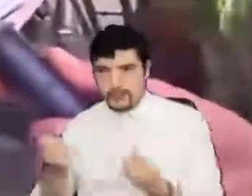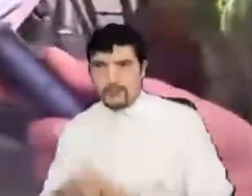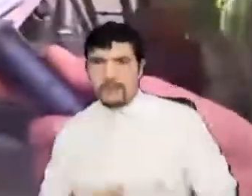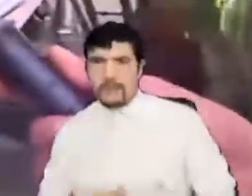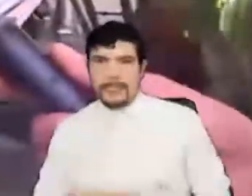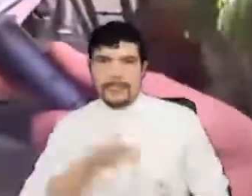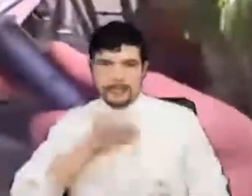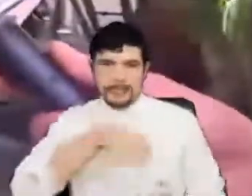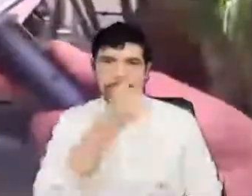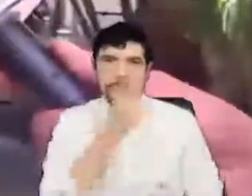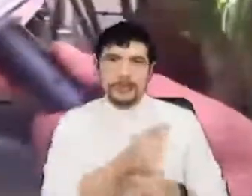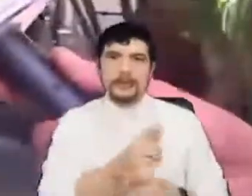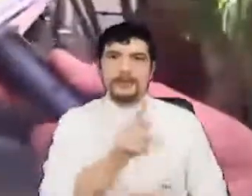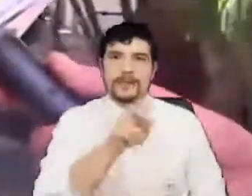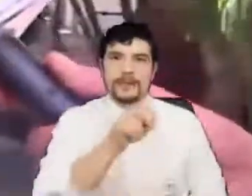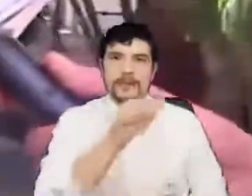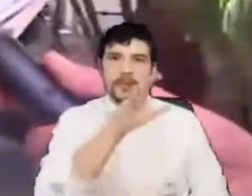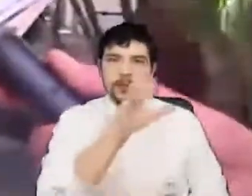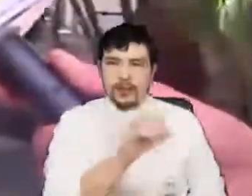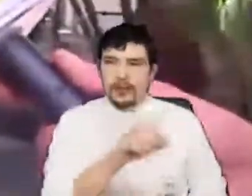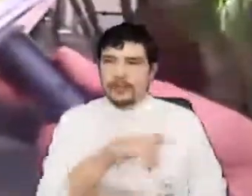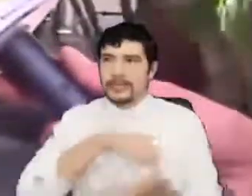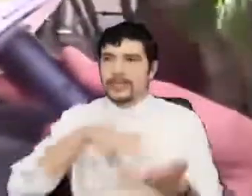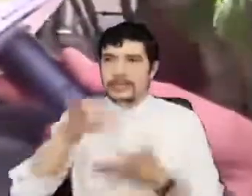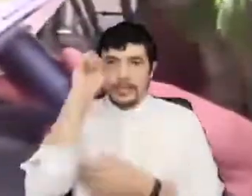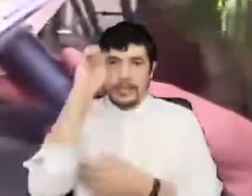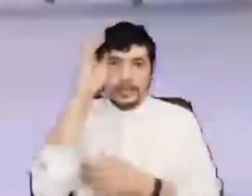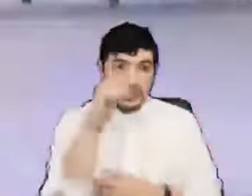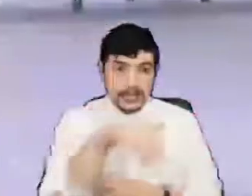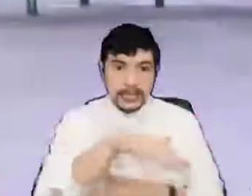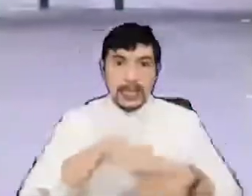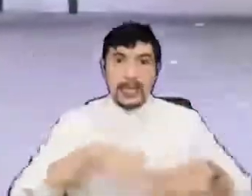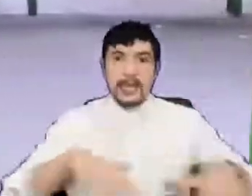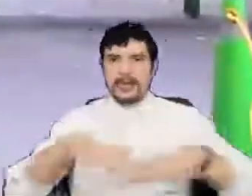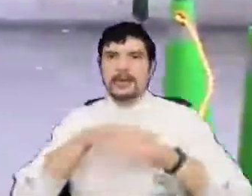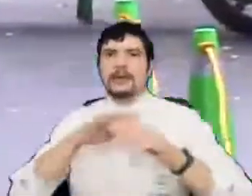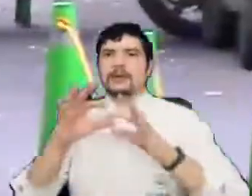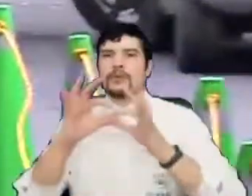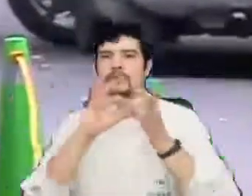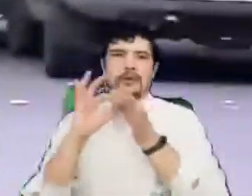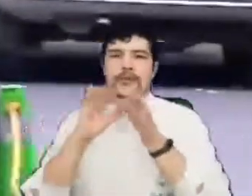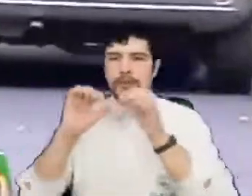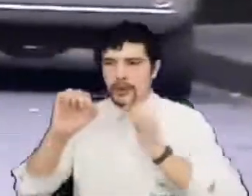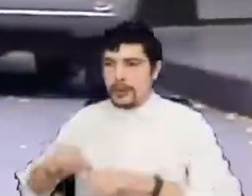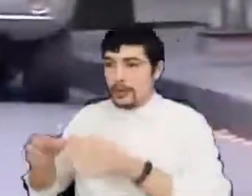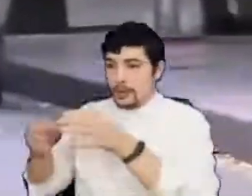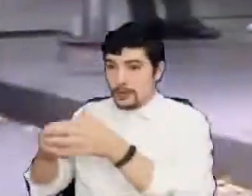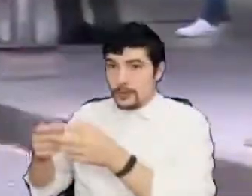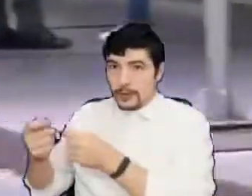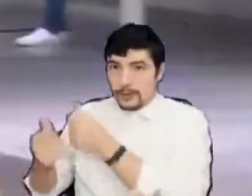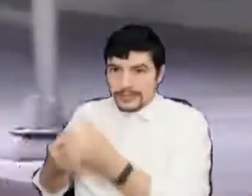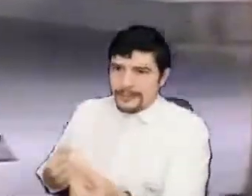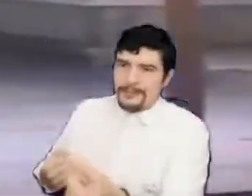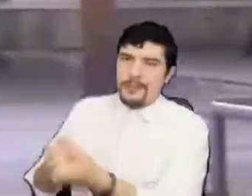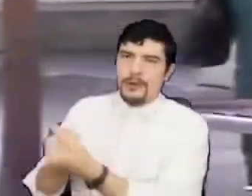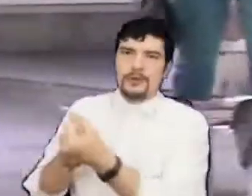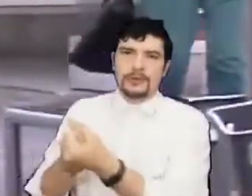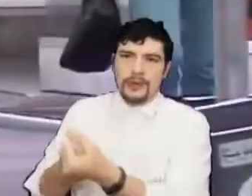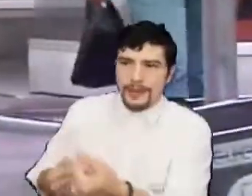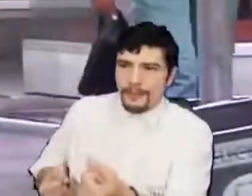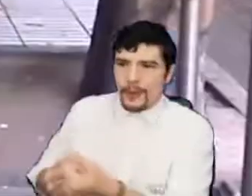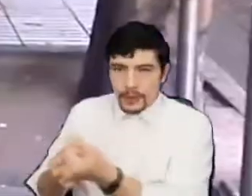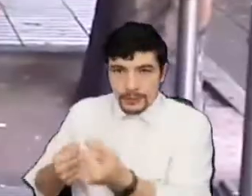fuerzas para ser la voz viva del empresariado, de los comerciantes y de los emprendedores de la región. Y presentamos